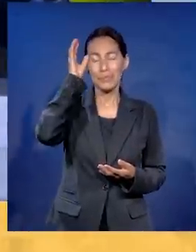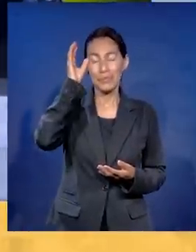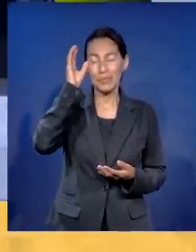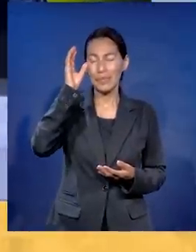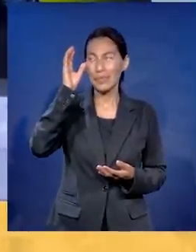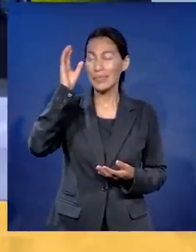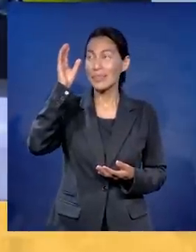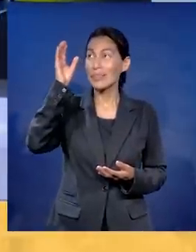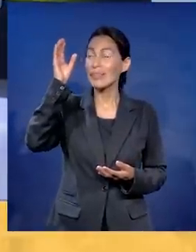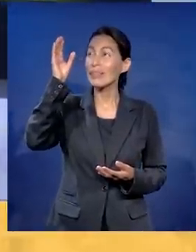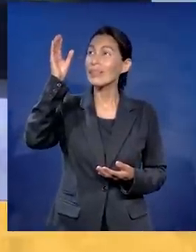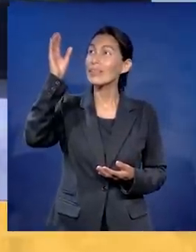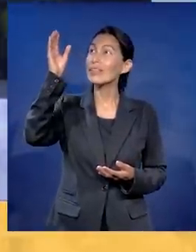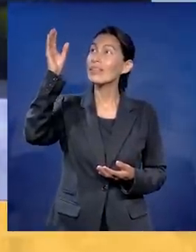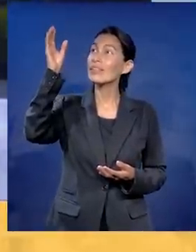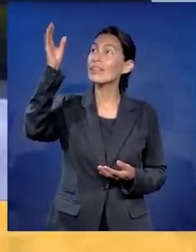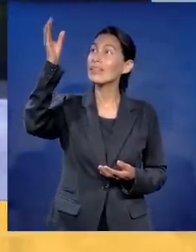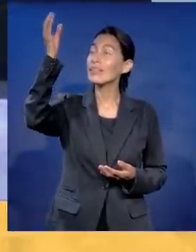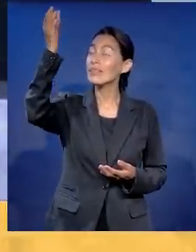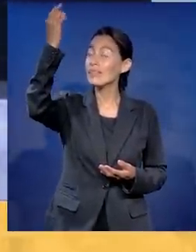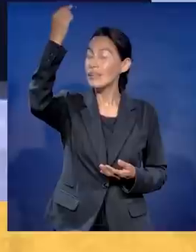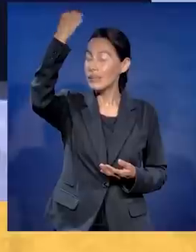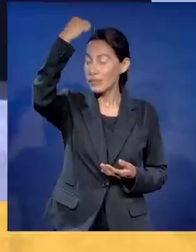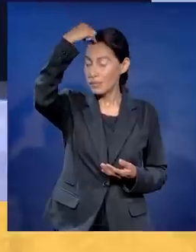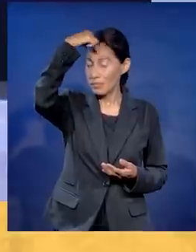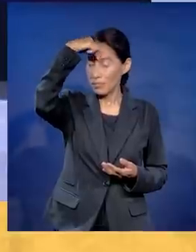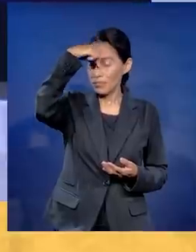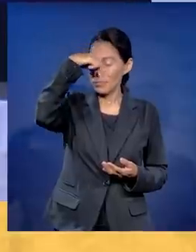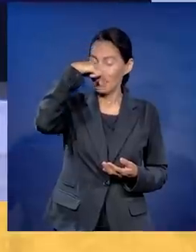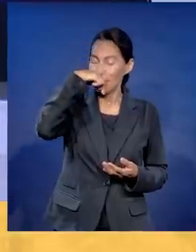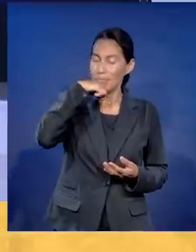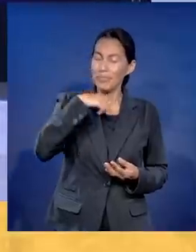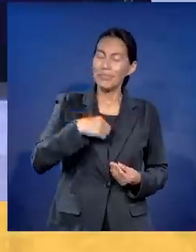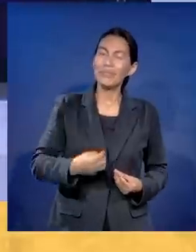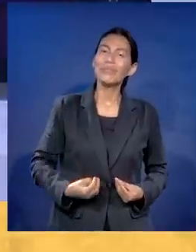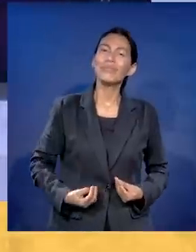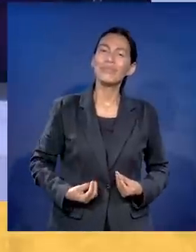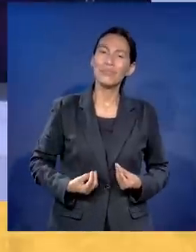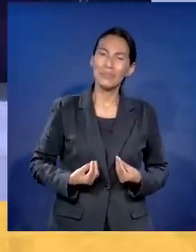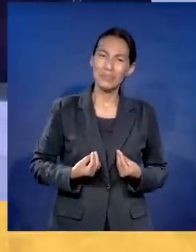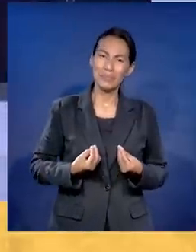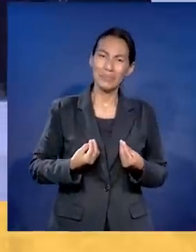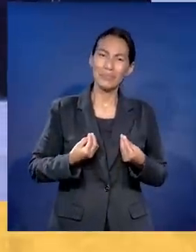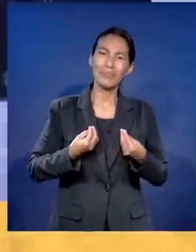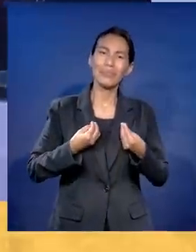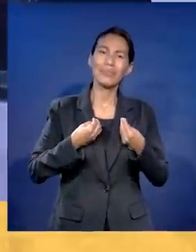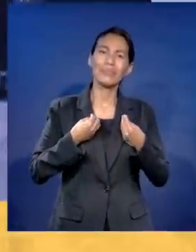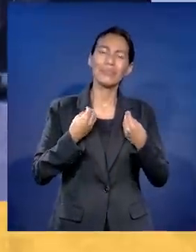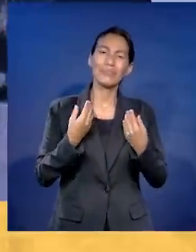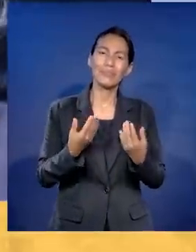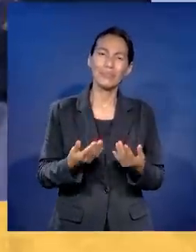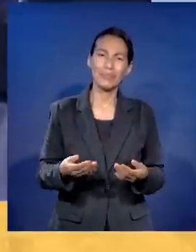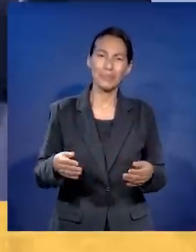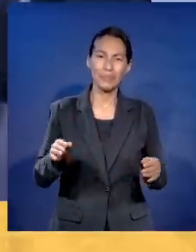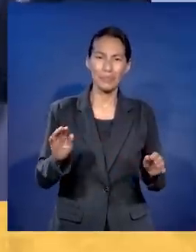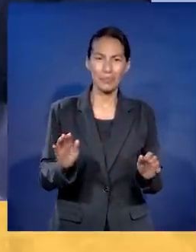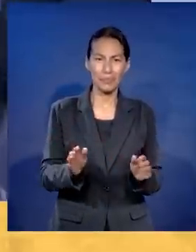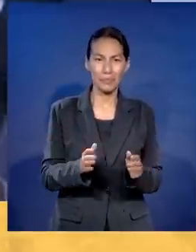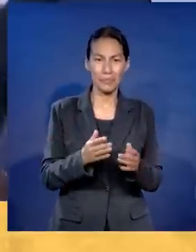mí Cristo vive en mí